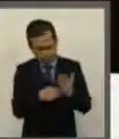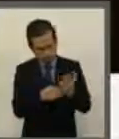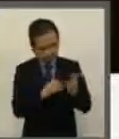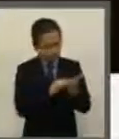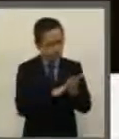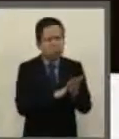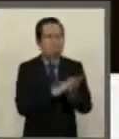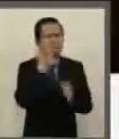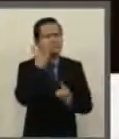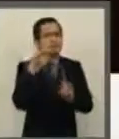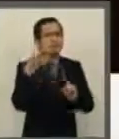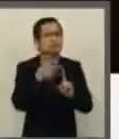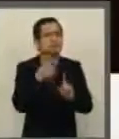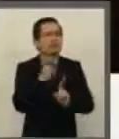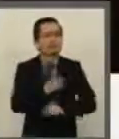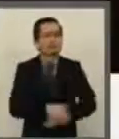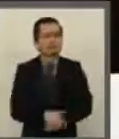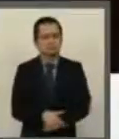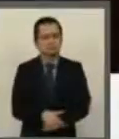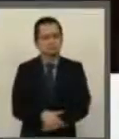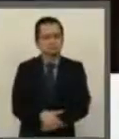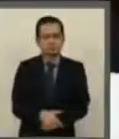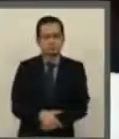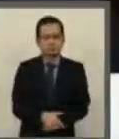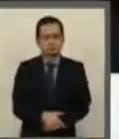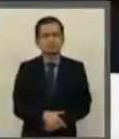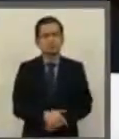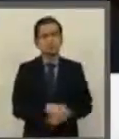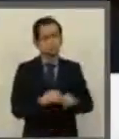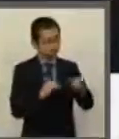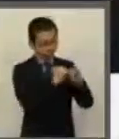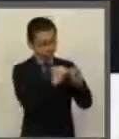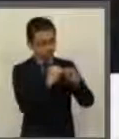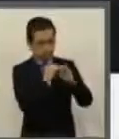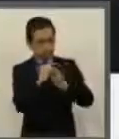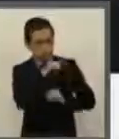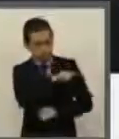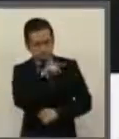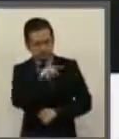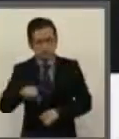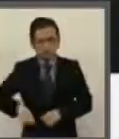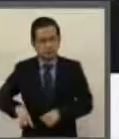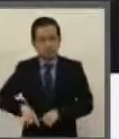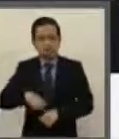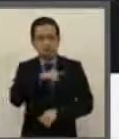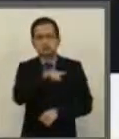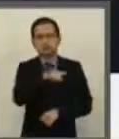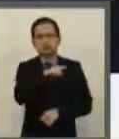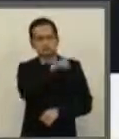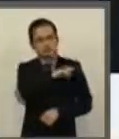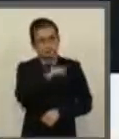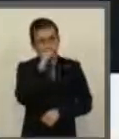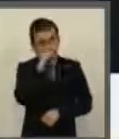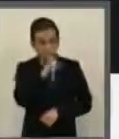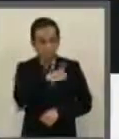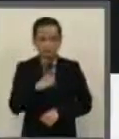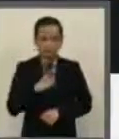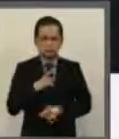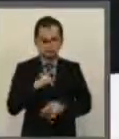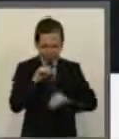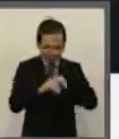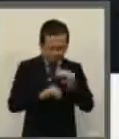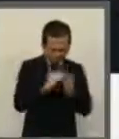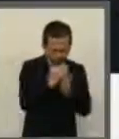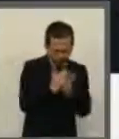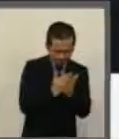que las dependencias deberán realizar las adecuaciones que sean necesarias para transferir